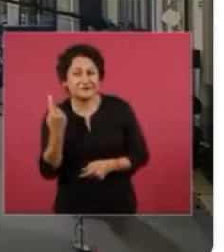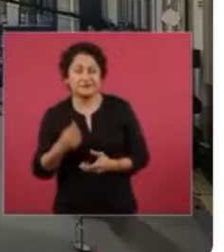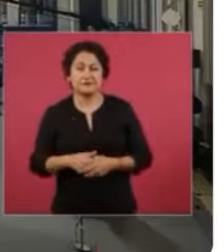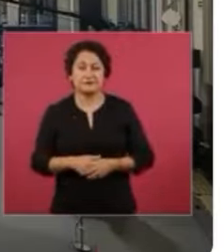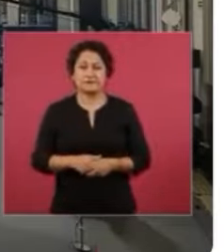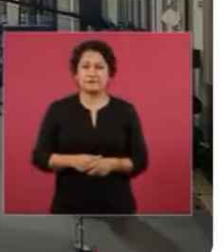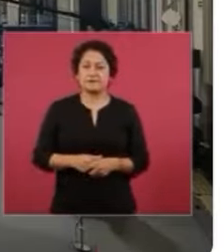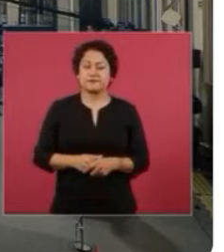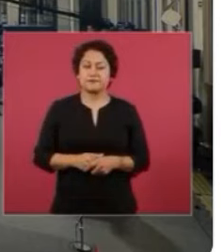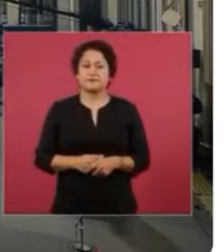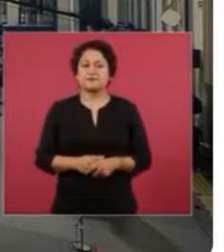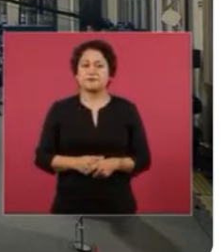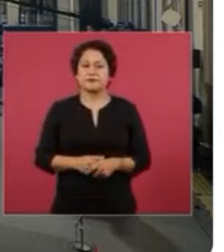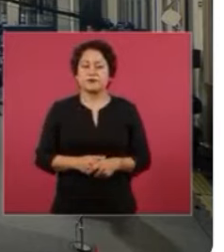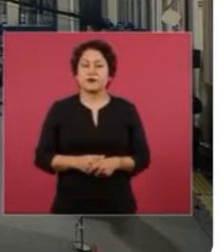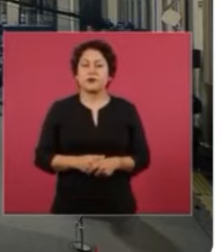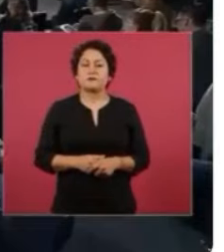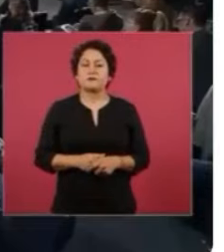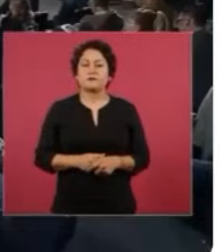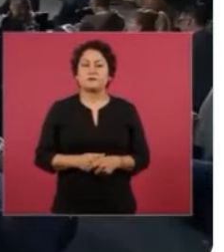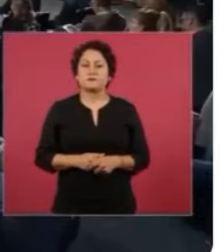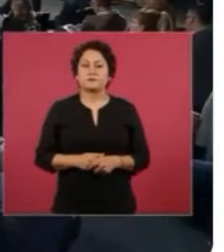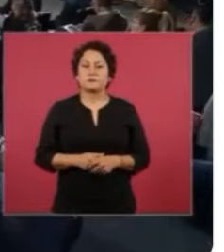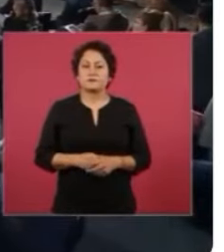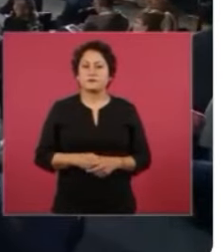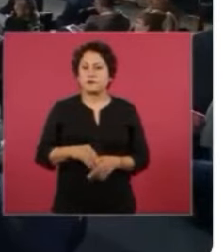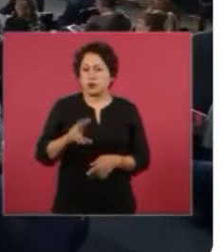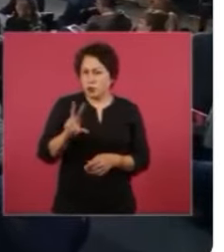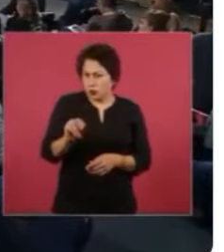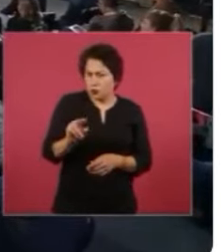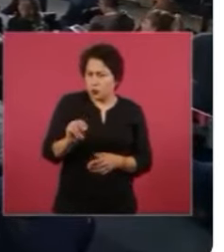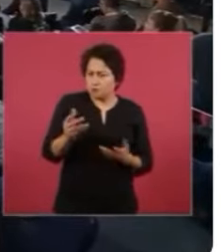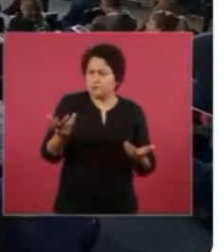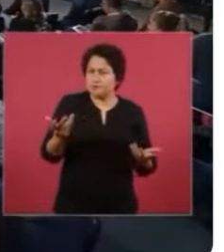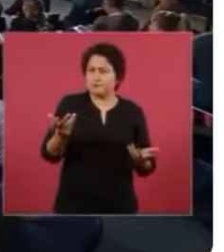no las vamos a a mantener pero no